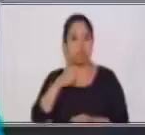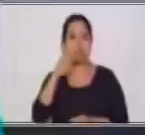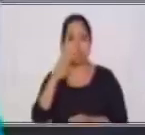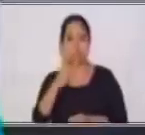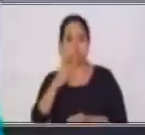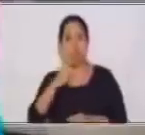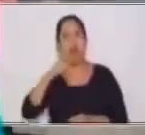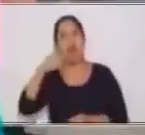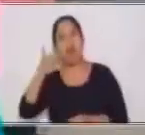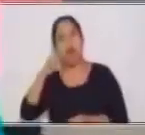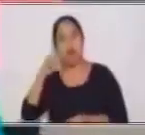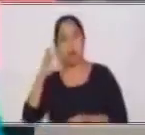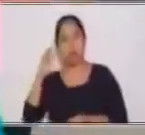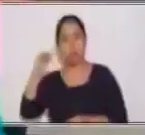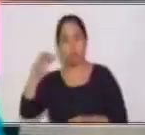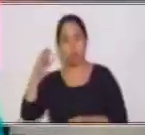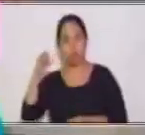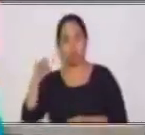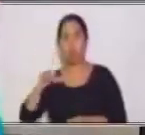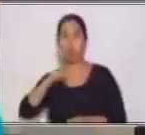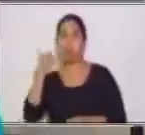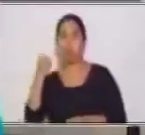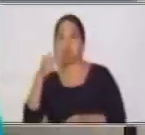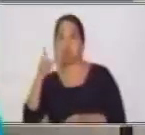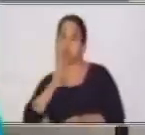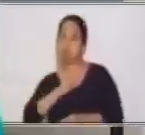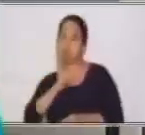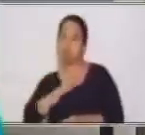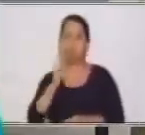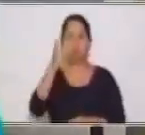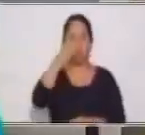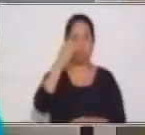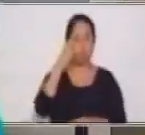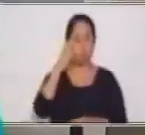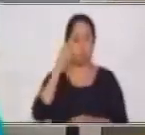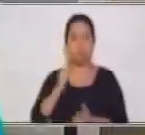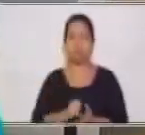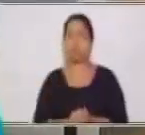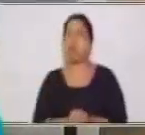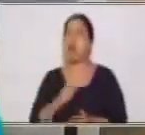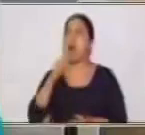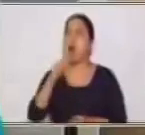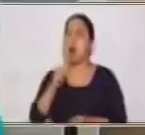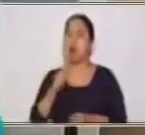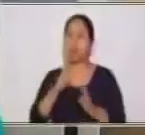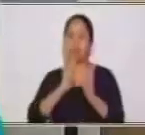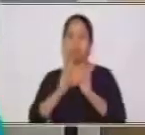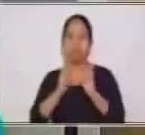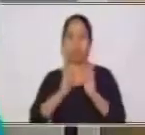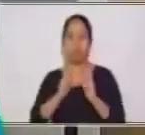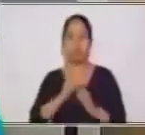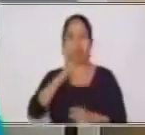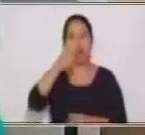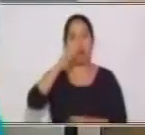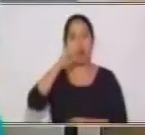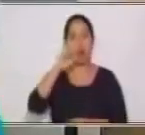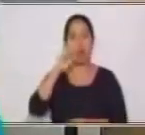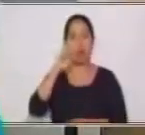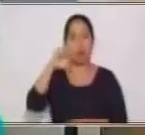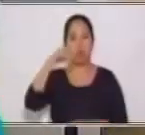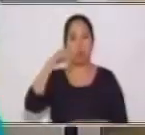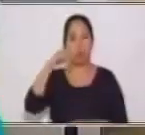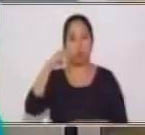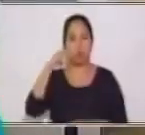Ahora vamos con los acrónimos. Te mencionaba que los acrónimos pues son palabras o formación de una nueva